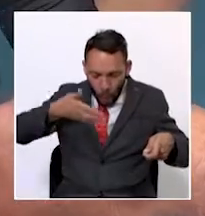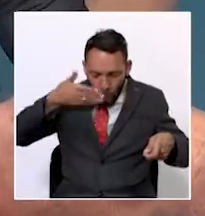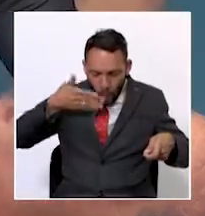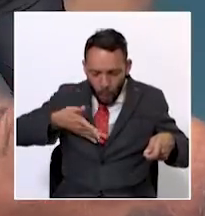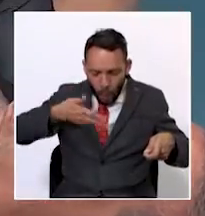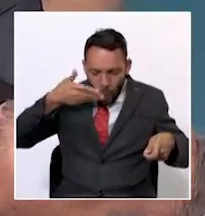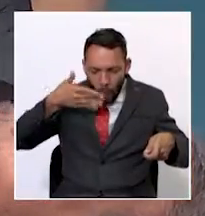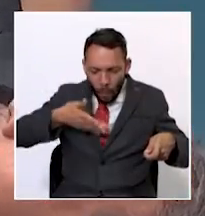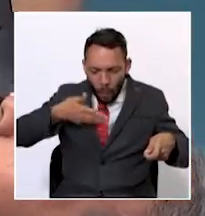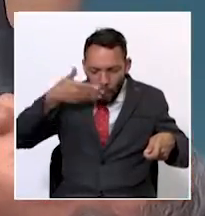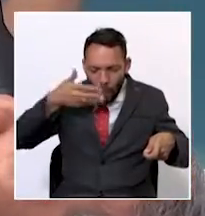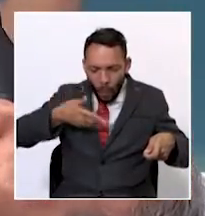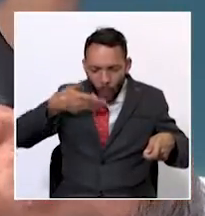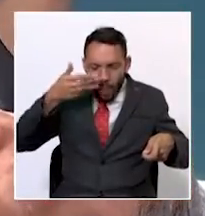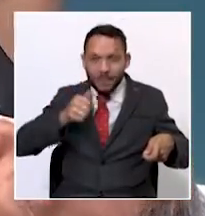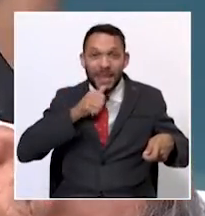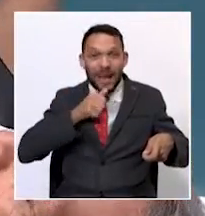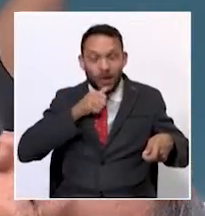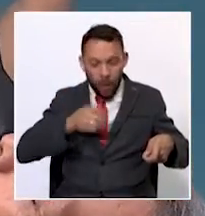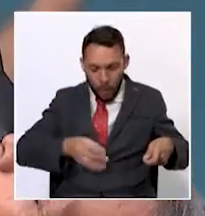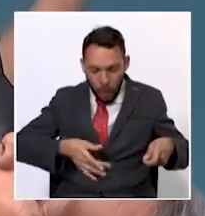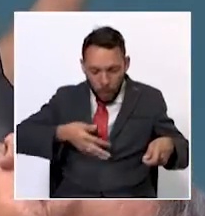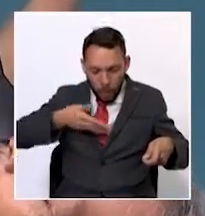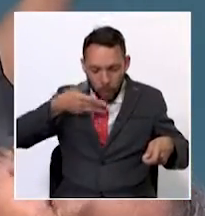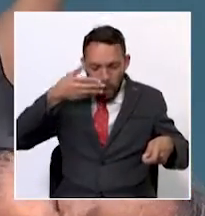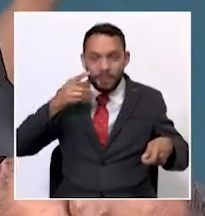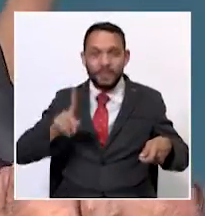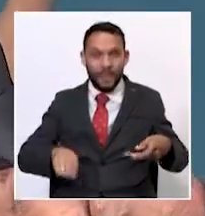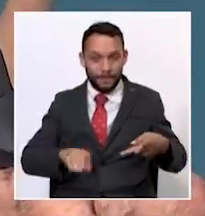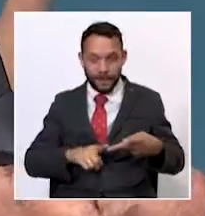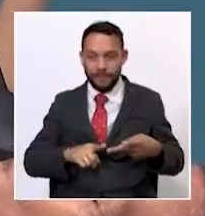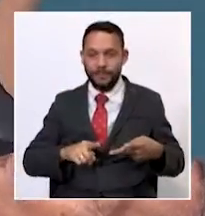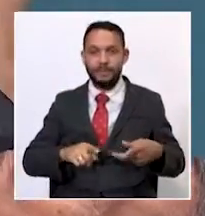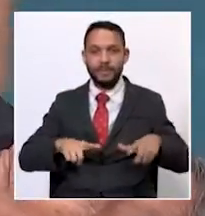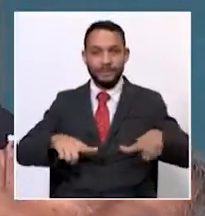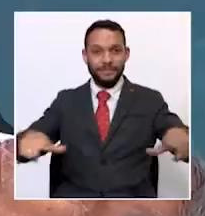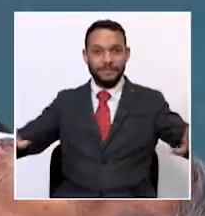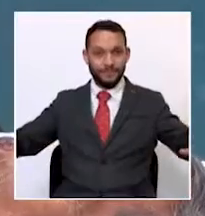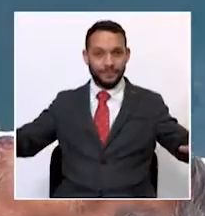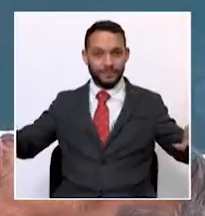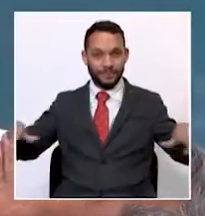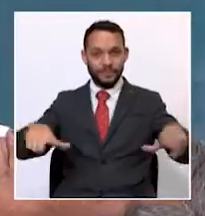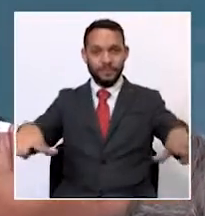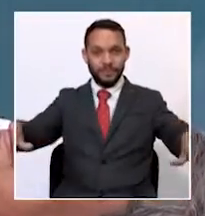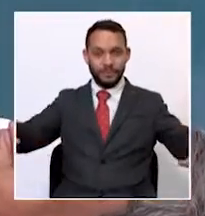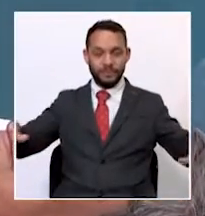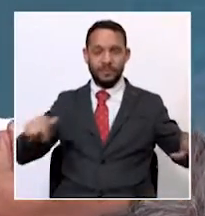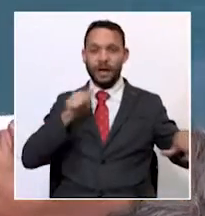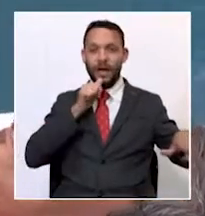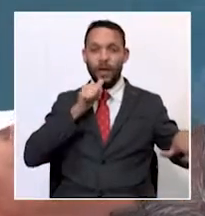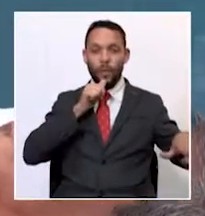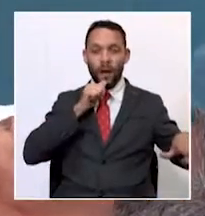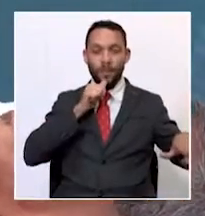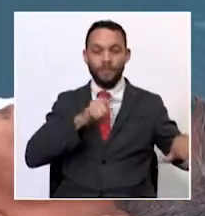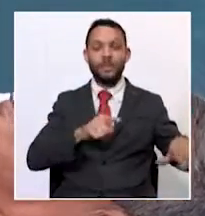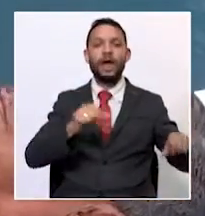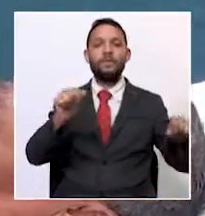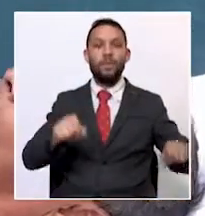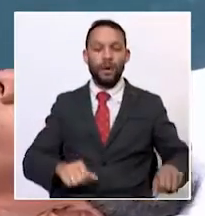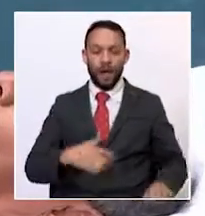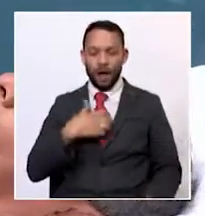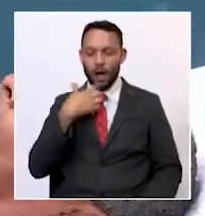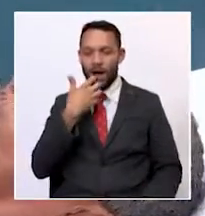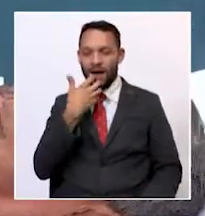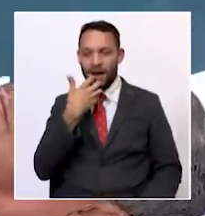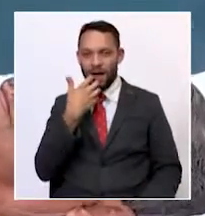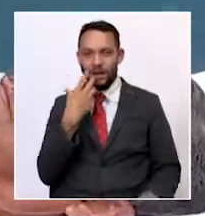de nebulizaciones. Y ahora el agua líquida. Esta piscina la hemos climatizado para tener un confort